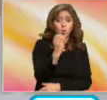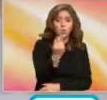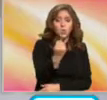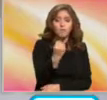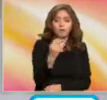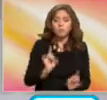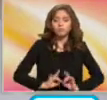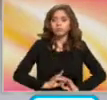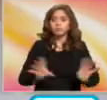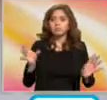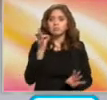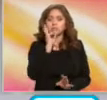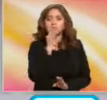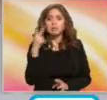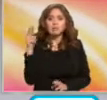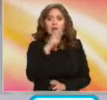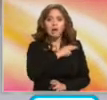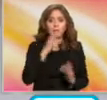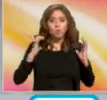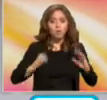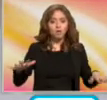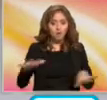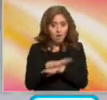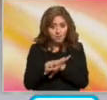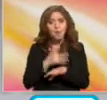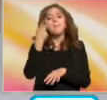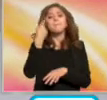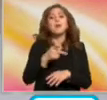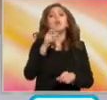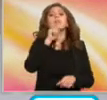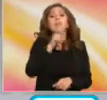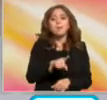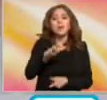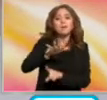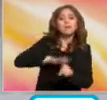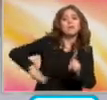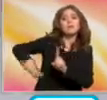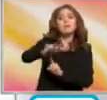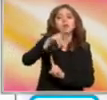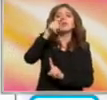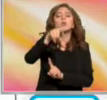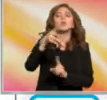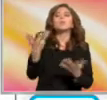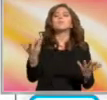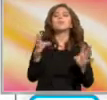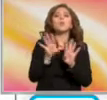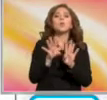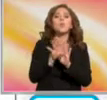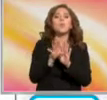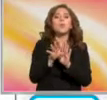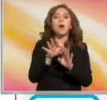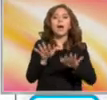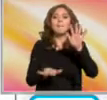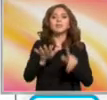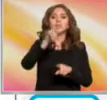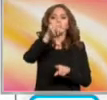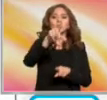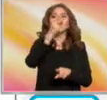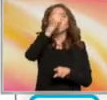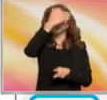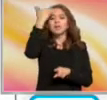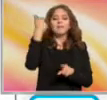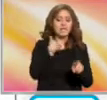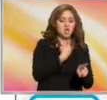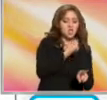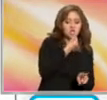Pero ya la adolescencia tiene más connotaciones de tipo social. Es quizá la entrada a esto que conocemos como esto que ni eres niño ni eres adulto. Sí.